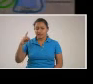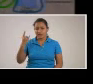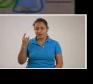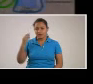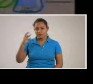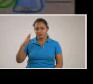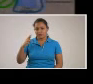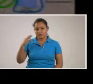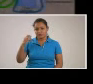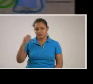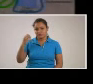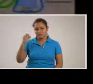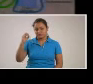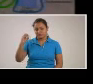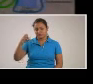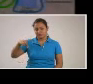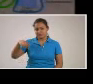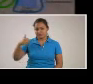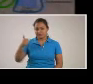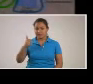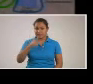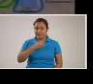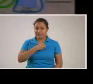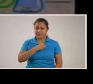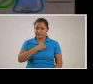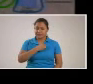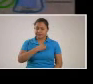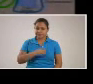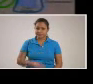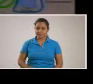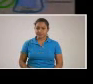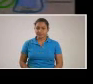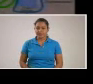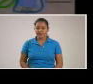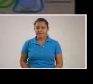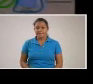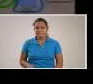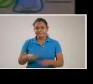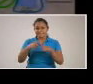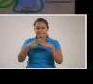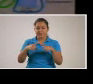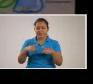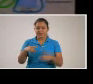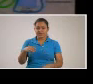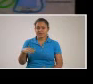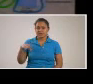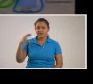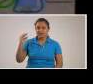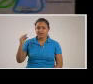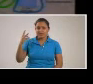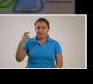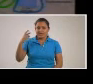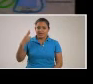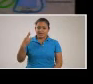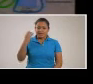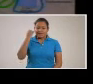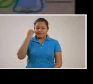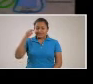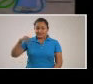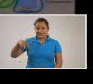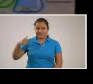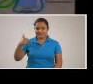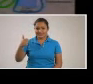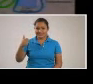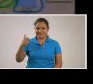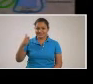Entonces, desde luego, a Europa le interesa quedarse con Crimea, pero resulta que Crimea dijo: no, nosotros no queremos nada con Europa, nosotros